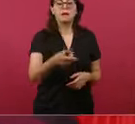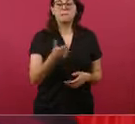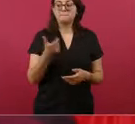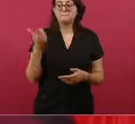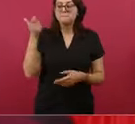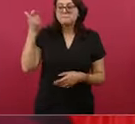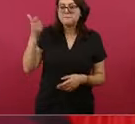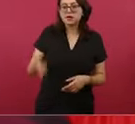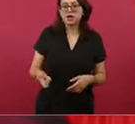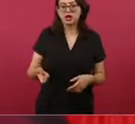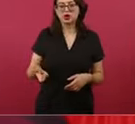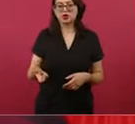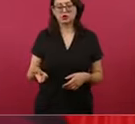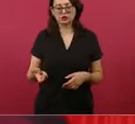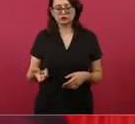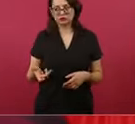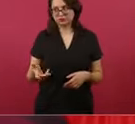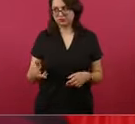no tiene nada que ver con los